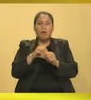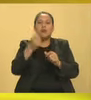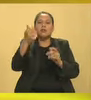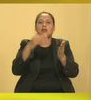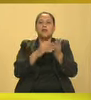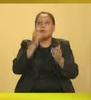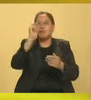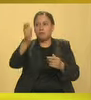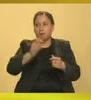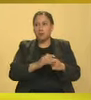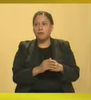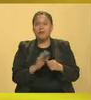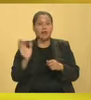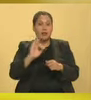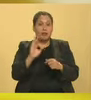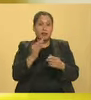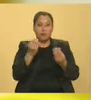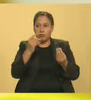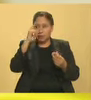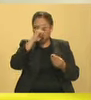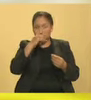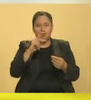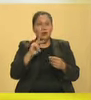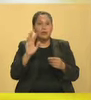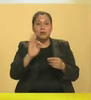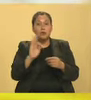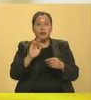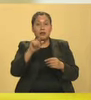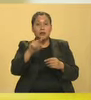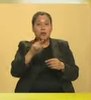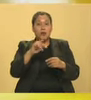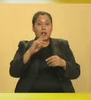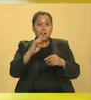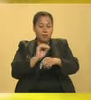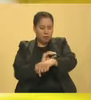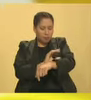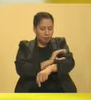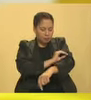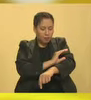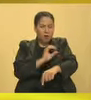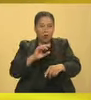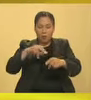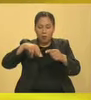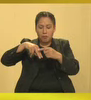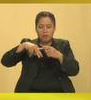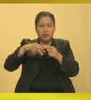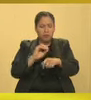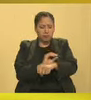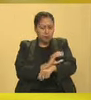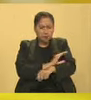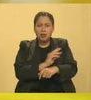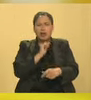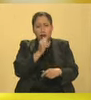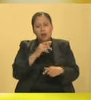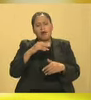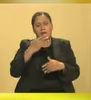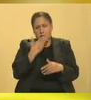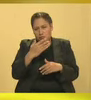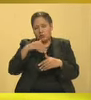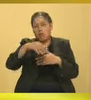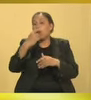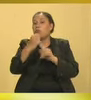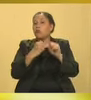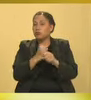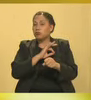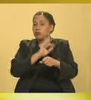6,000 pesos. Digo, a lo mejor suena mucho, pero si ya no vas a tener pelo en brazos y piernas, en un vale año, la en pena. Un año no, queda, todo, claro. Es importante recordarle a toda